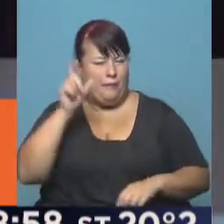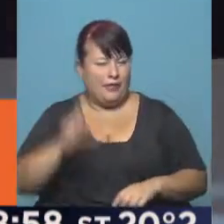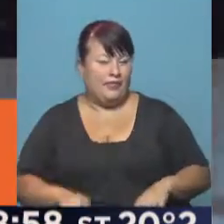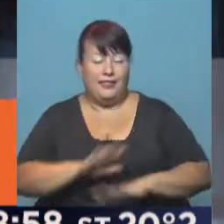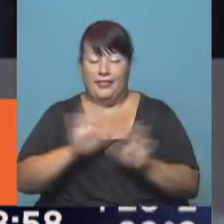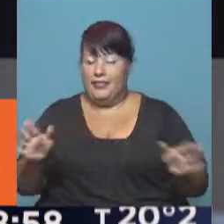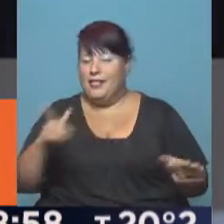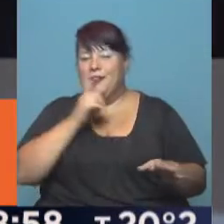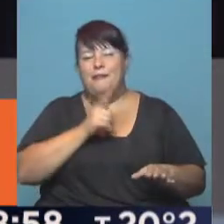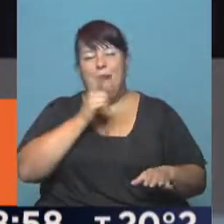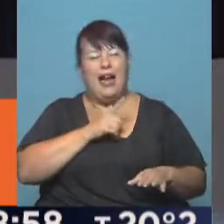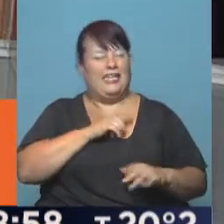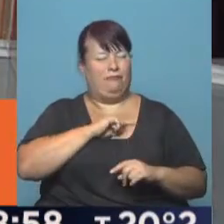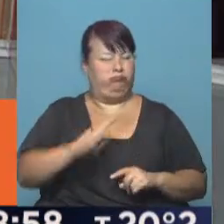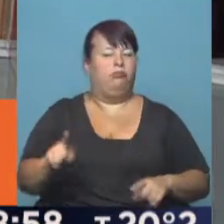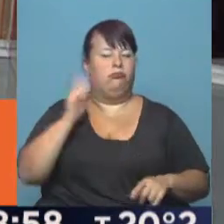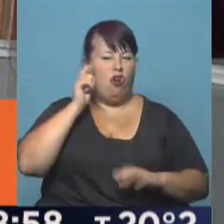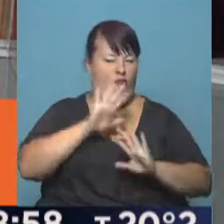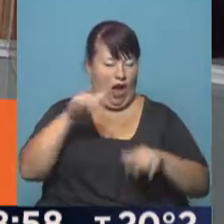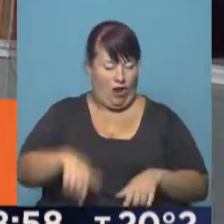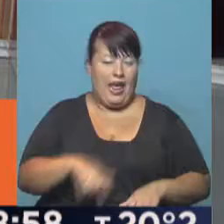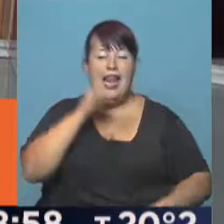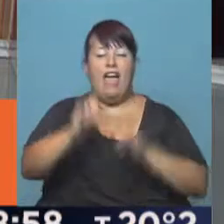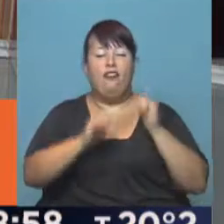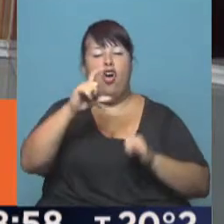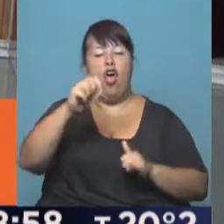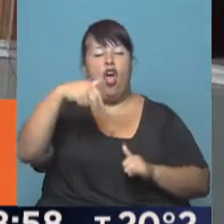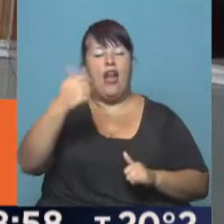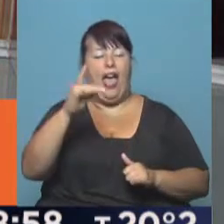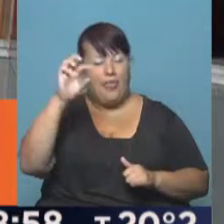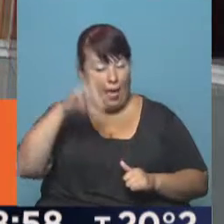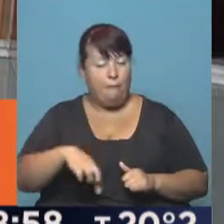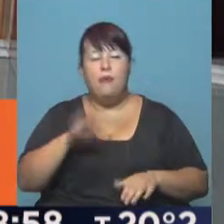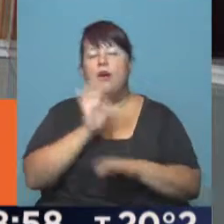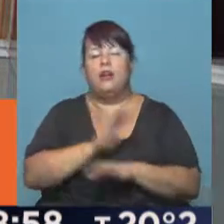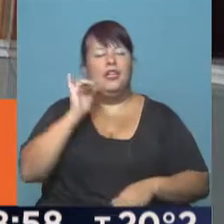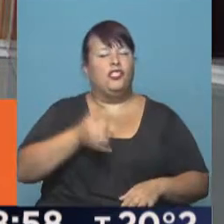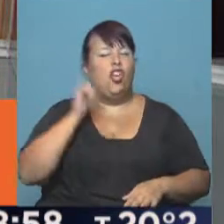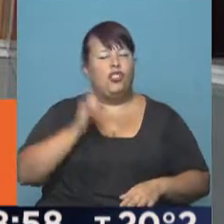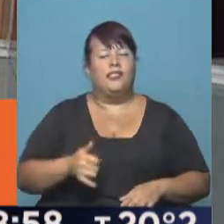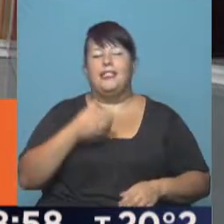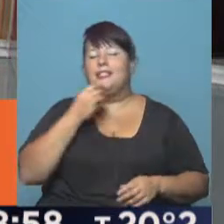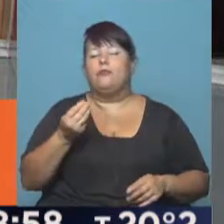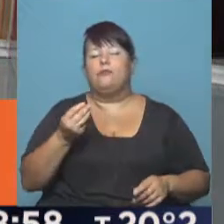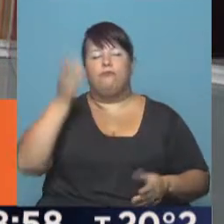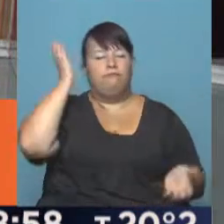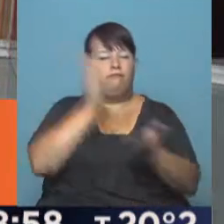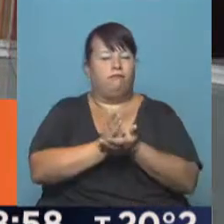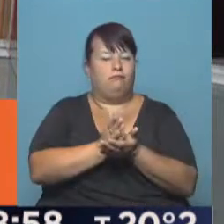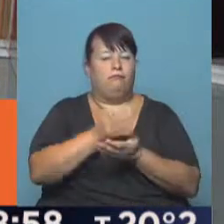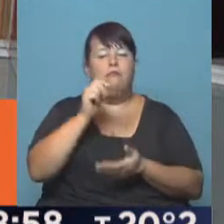realmente parecía imposible. El informe de la CONADEP sin duda constituyó lo que fue la condena